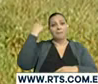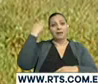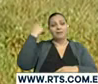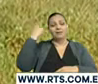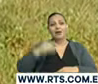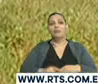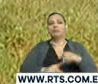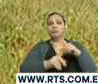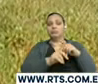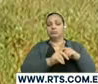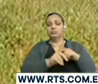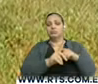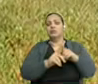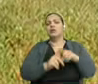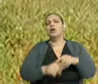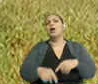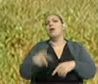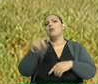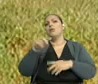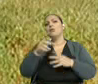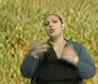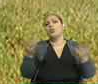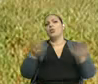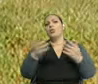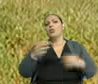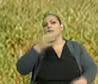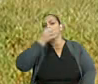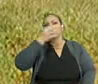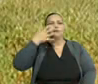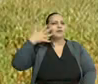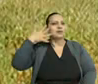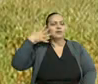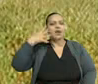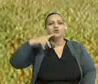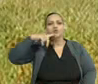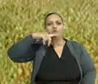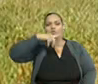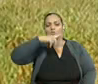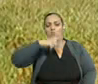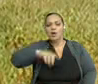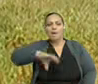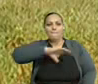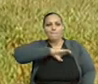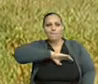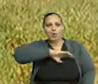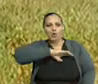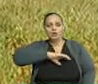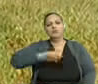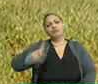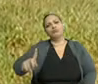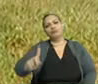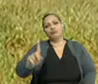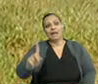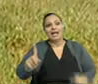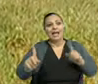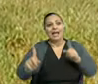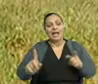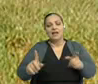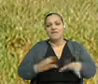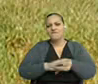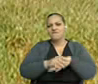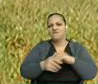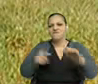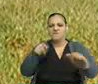Sucumbíos cometido en 2017. Al parecer, Luna Usma habría planificado su fuga al hilo.